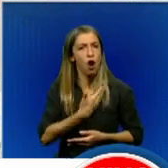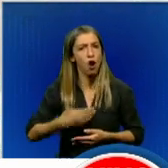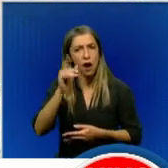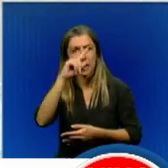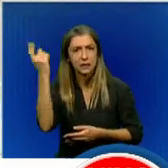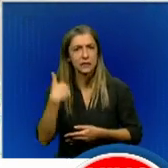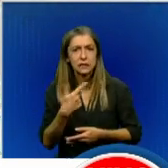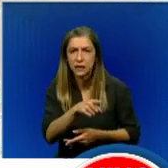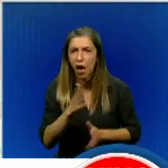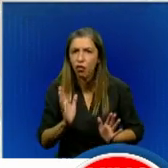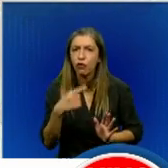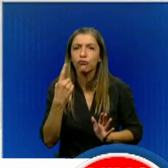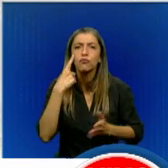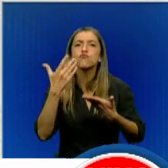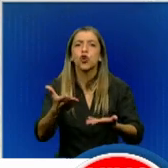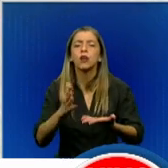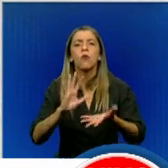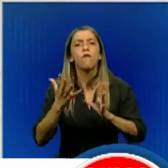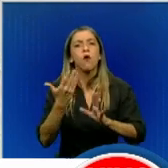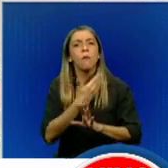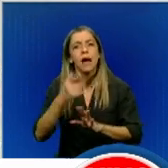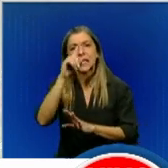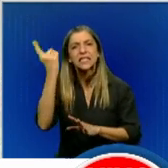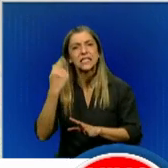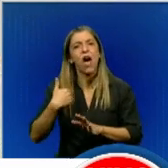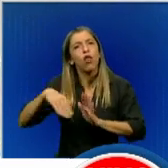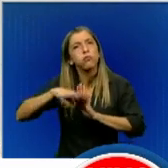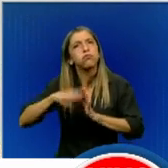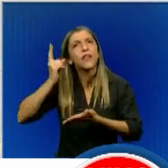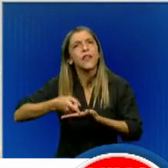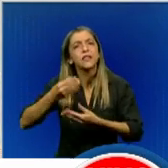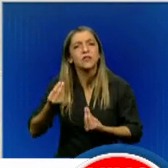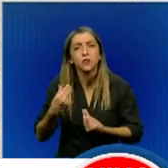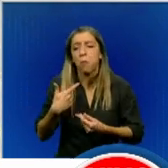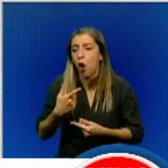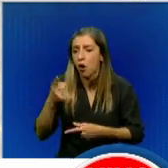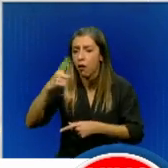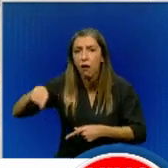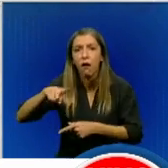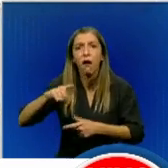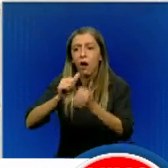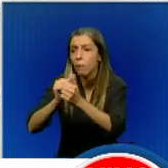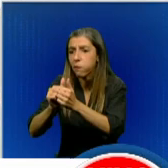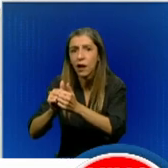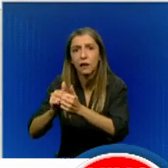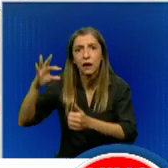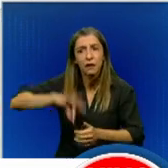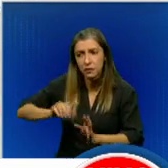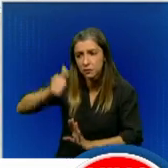quienes tienen más capacidad más tributan dejan de pagar